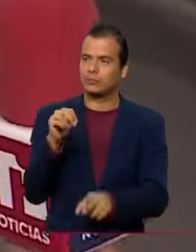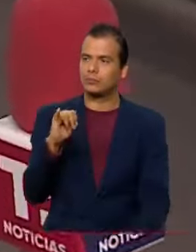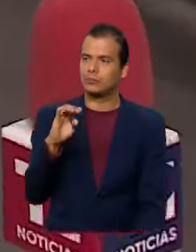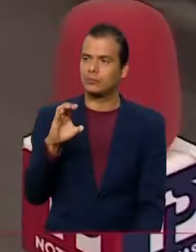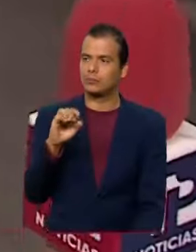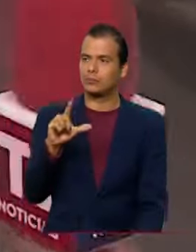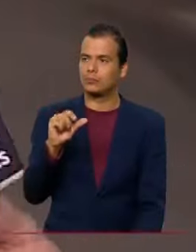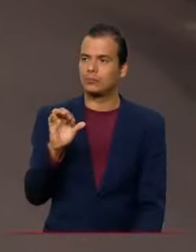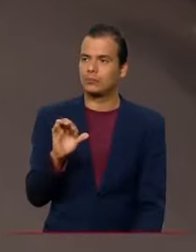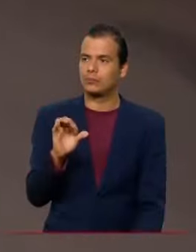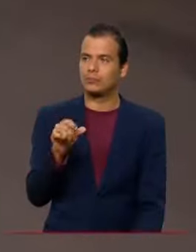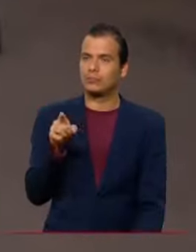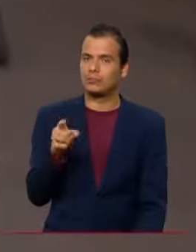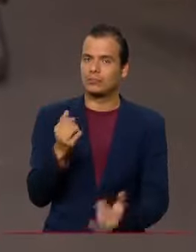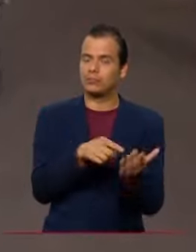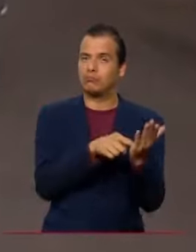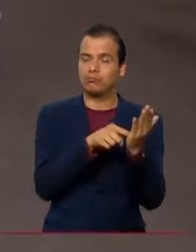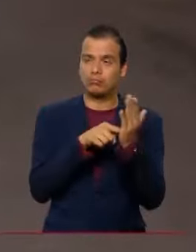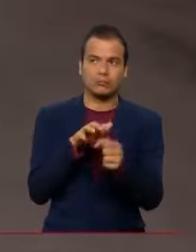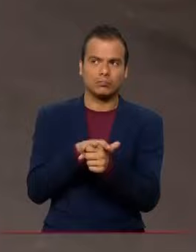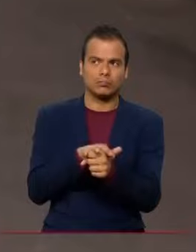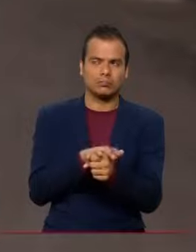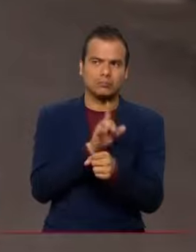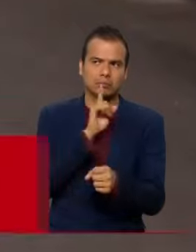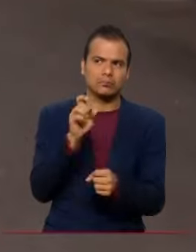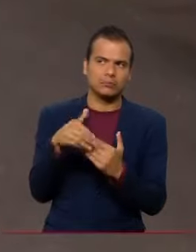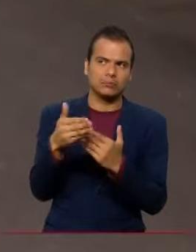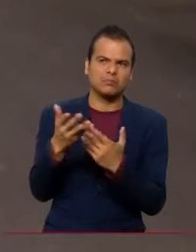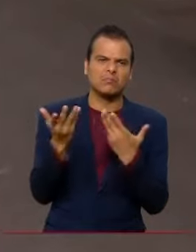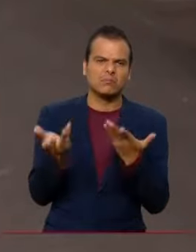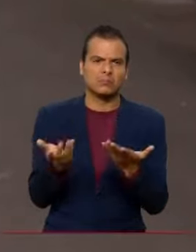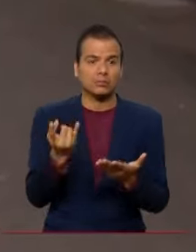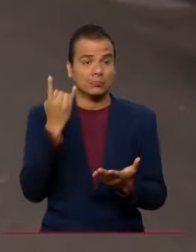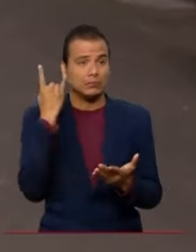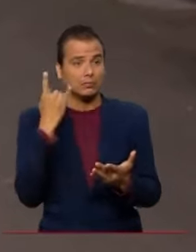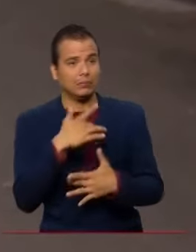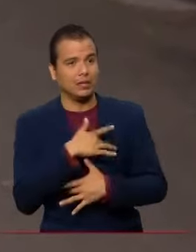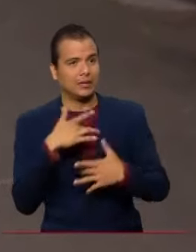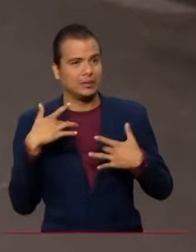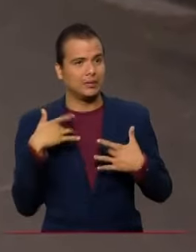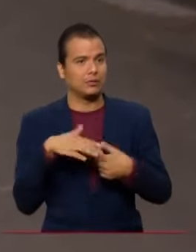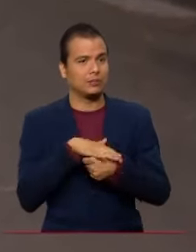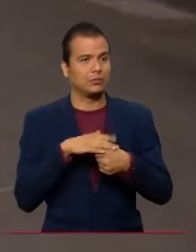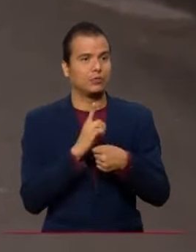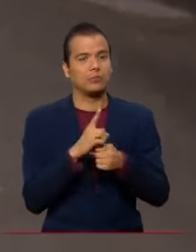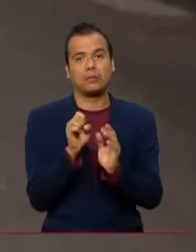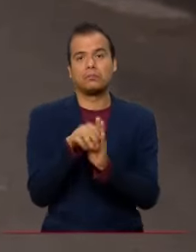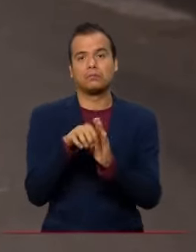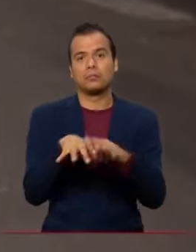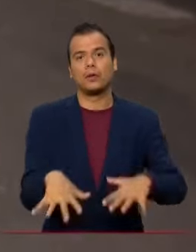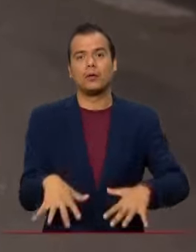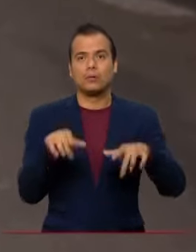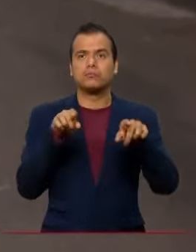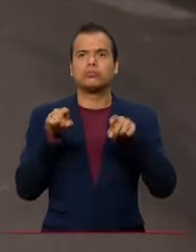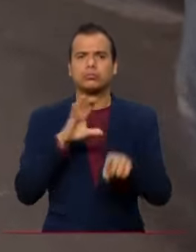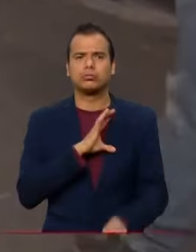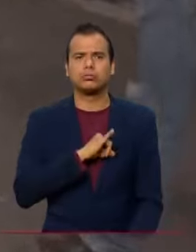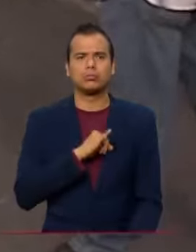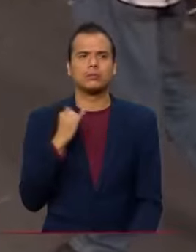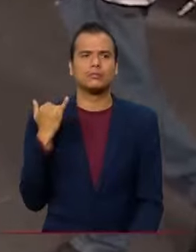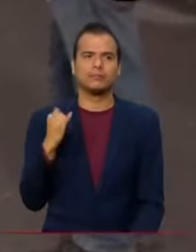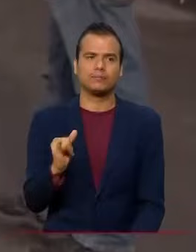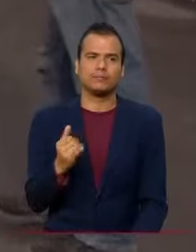va a presentar con esto? Hola, muy buenos días. Se puede presentar una emergencia sanitaria por la acumulación de residuos en la ciudad, en el cual no